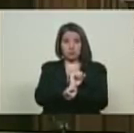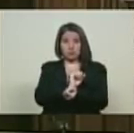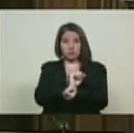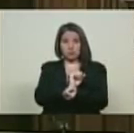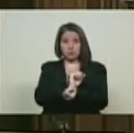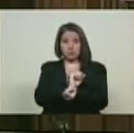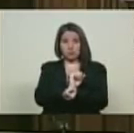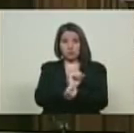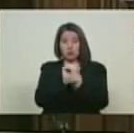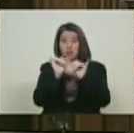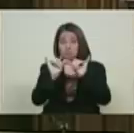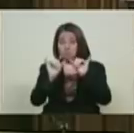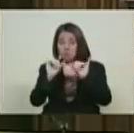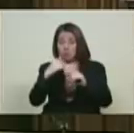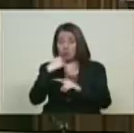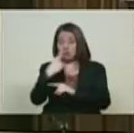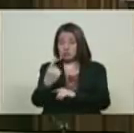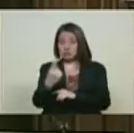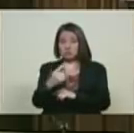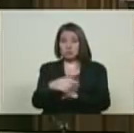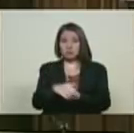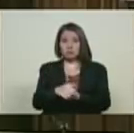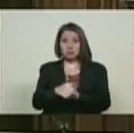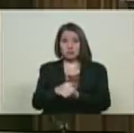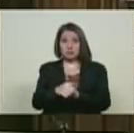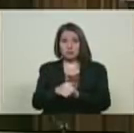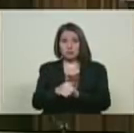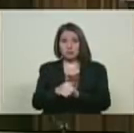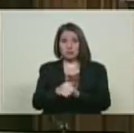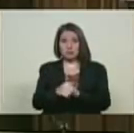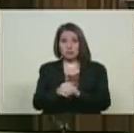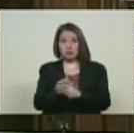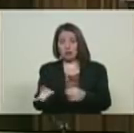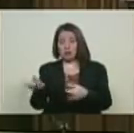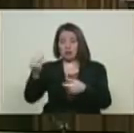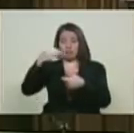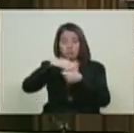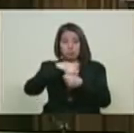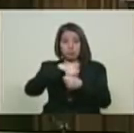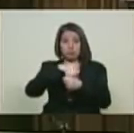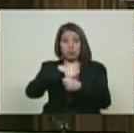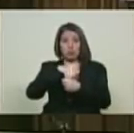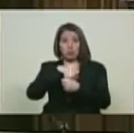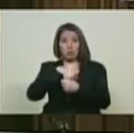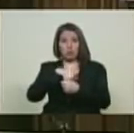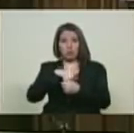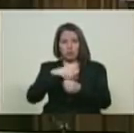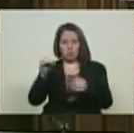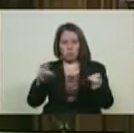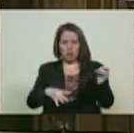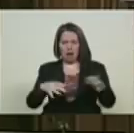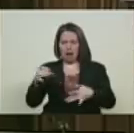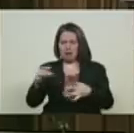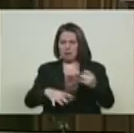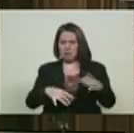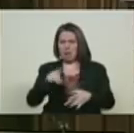Él mismo confiesa, incorporado a las guarimbas 2014-2017. ¿Quién convocó las guarimbas 2014?